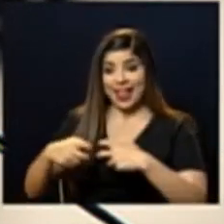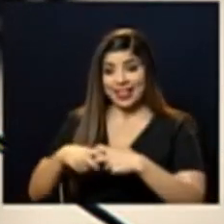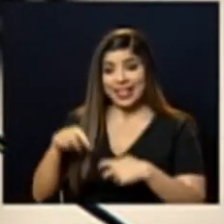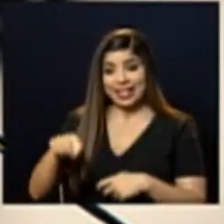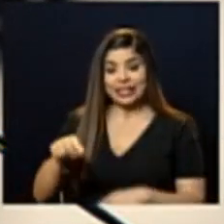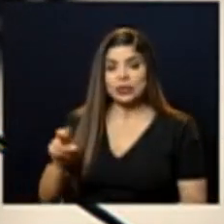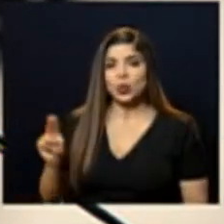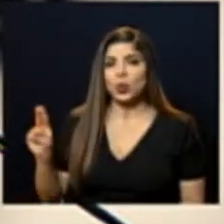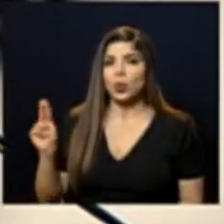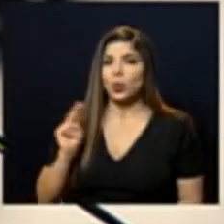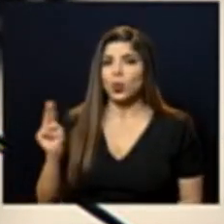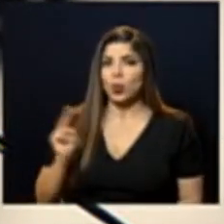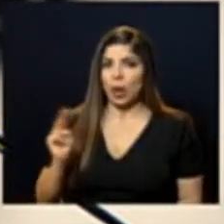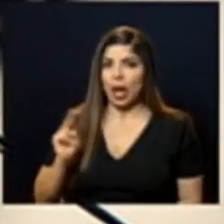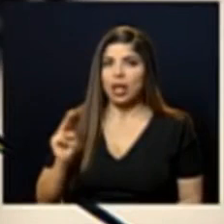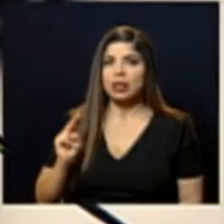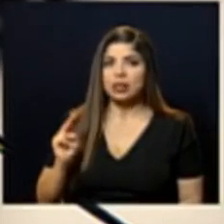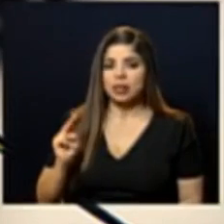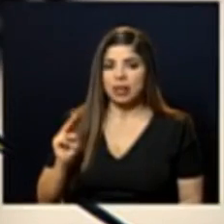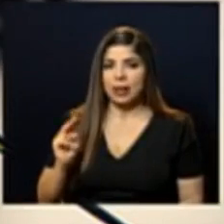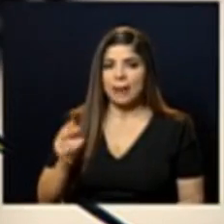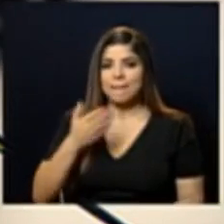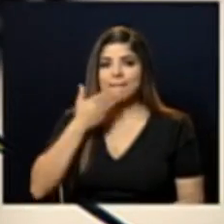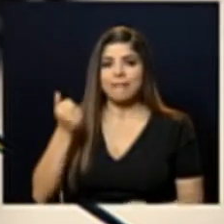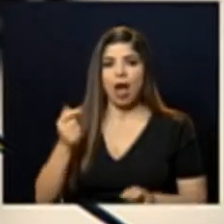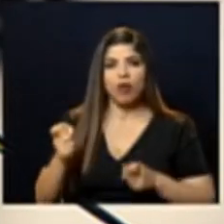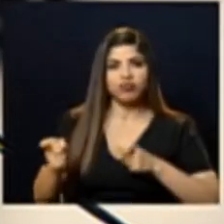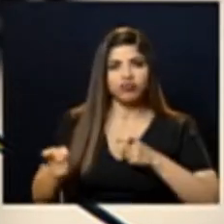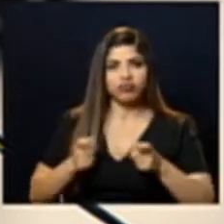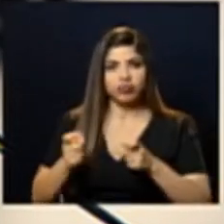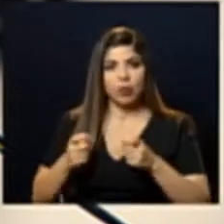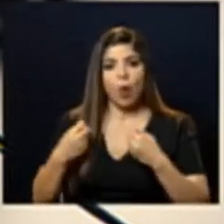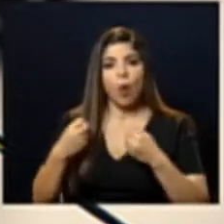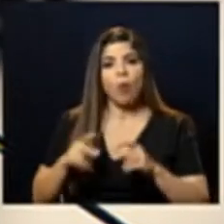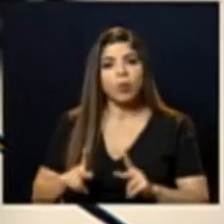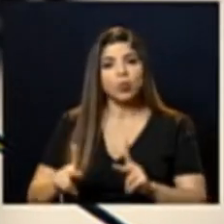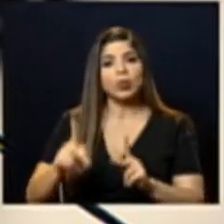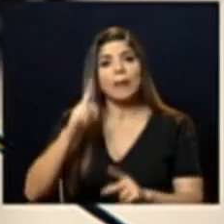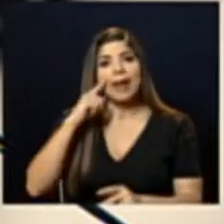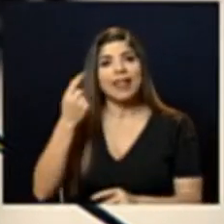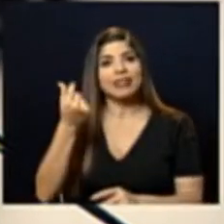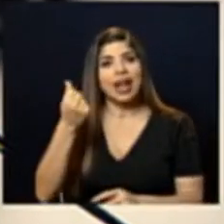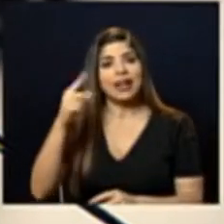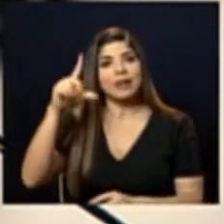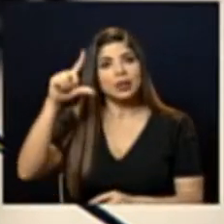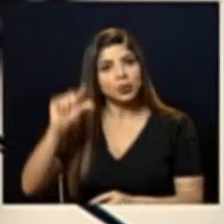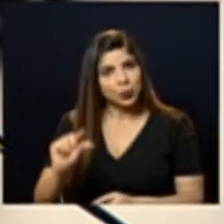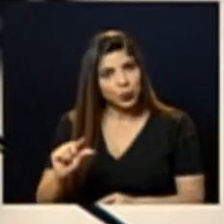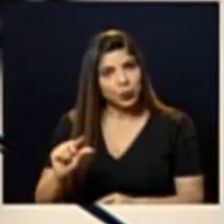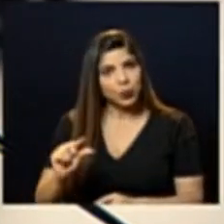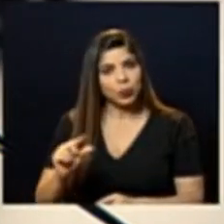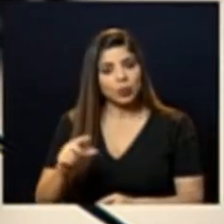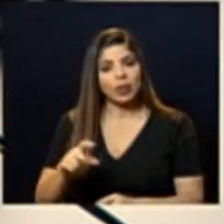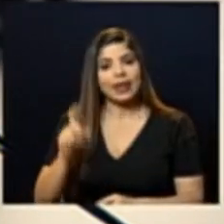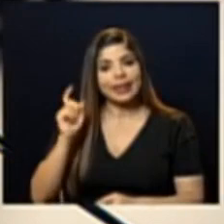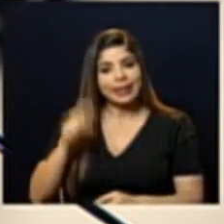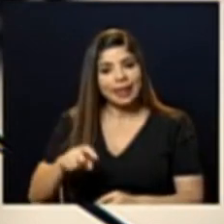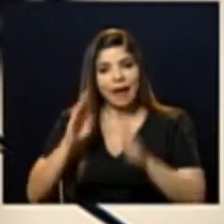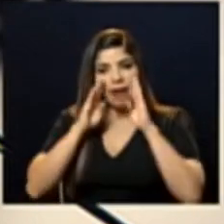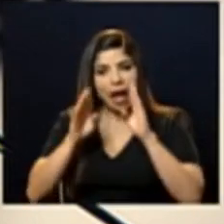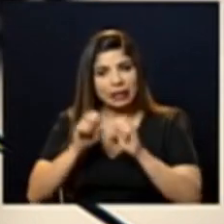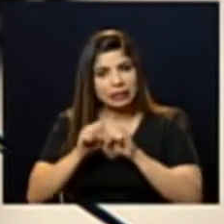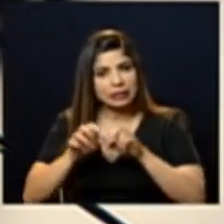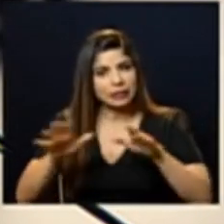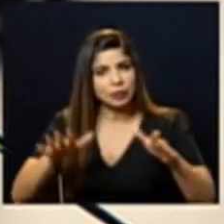es urgente lograr mayor eficiencia que permita disminuir las tarifas, así como mantener la cobertura